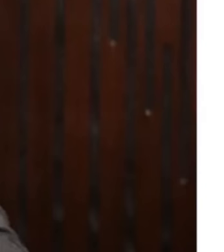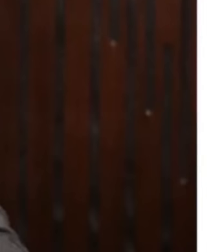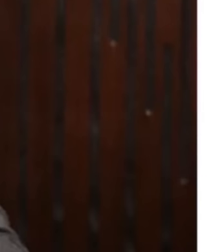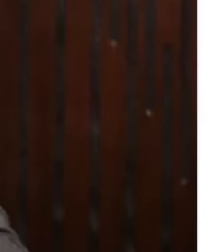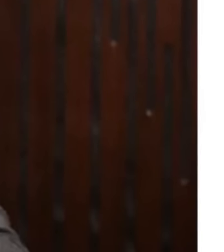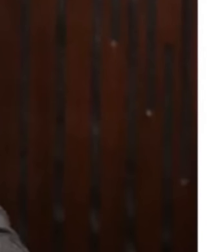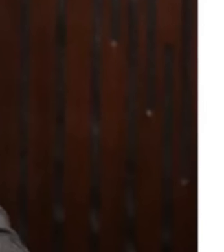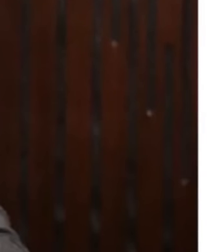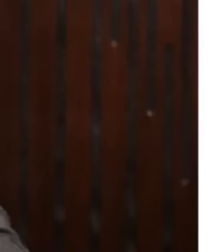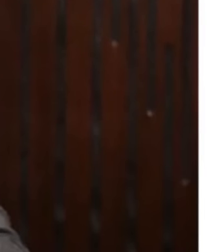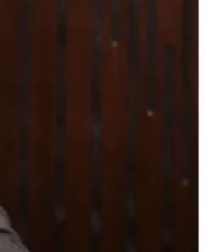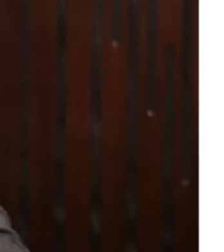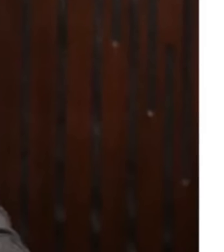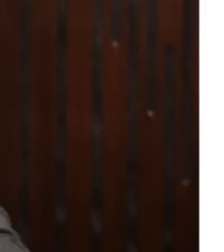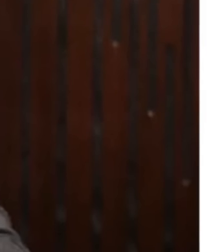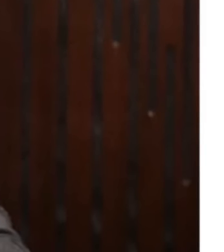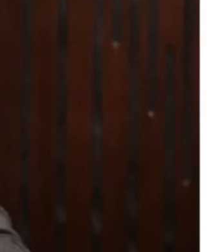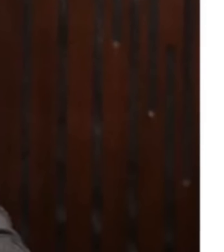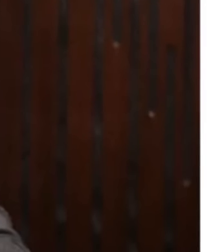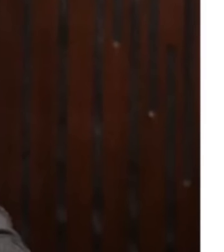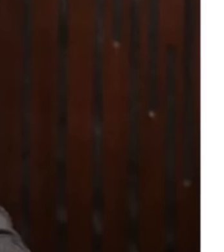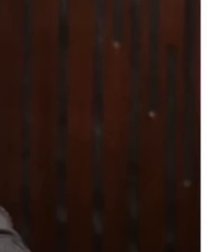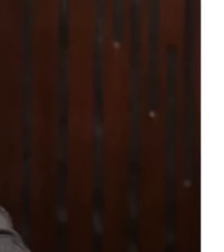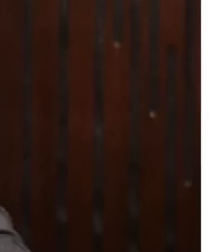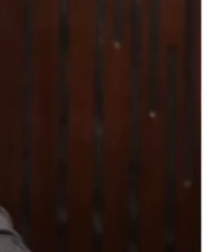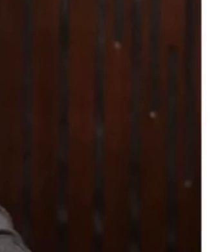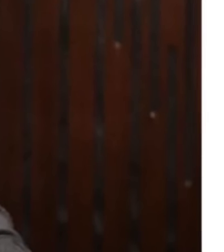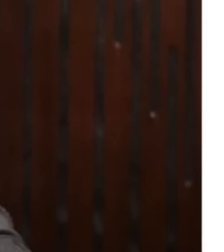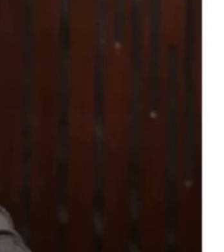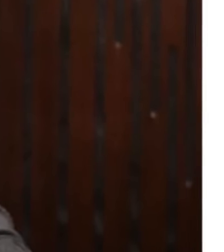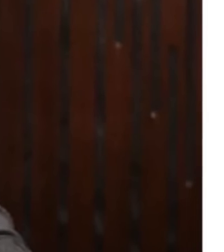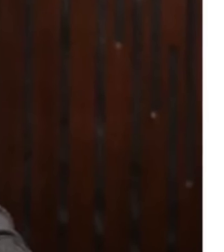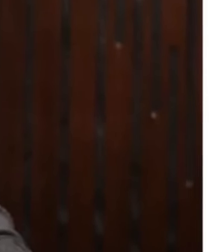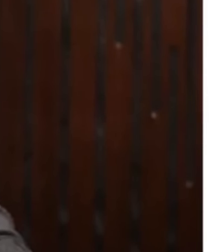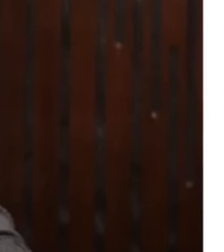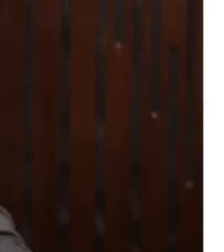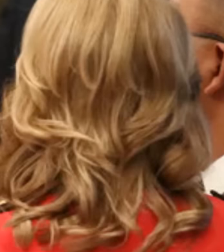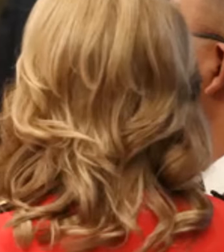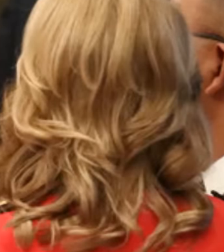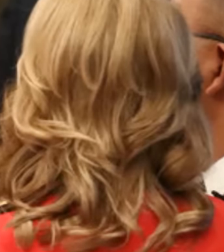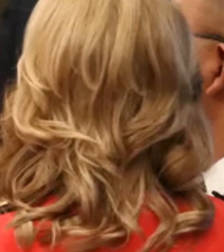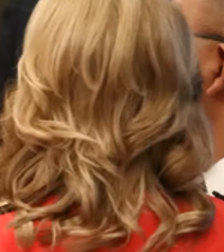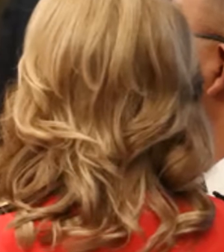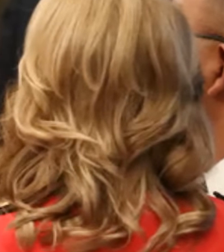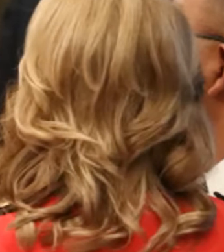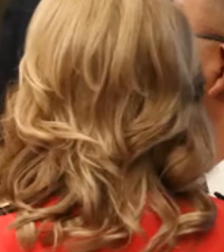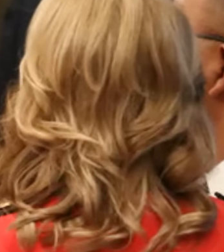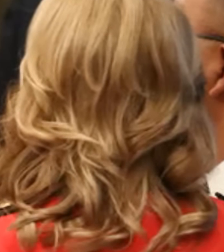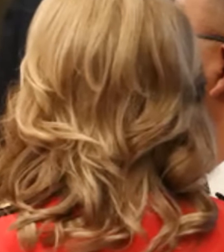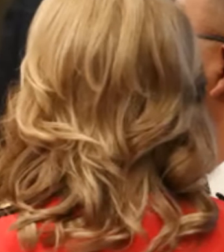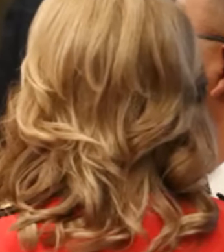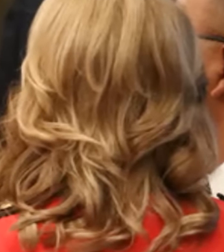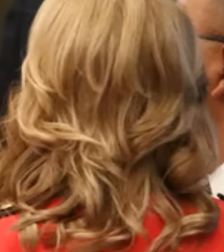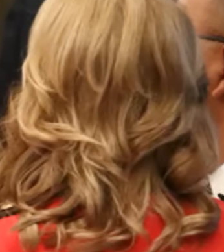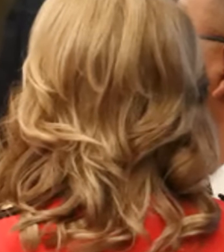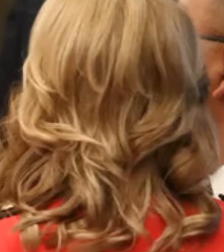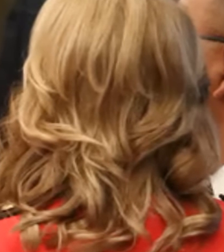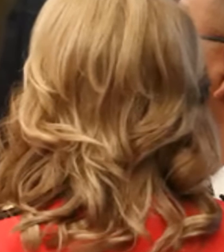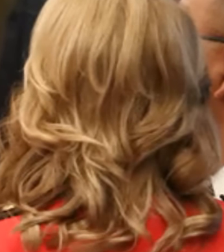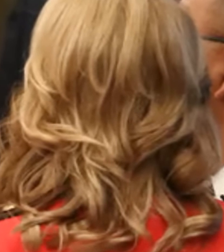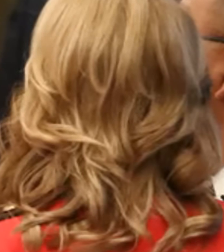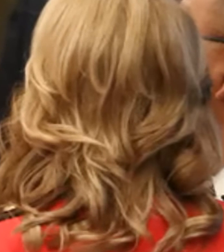la presente legislatura. Durante la sesión de instalación empezó hablando Gustavo Petro con su discurso trasnochado, en el que le exigió a